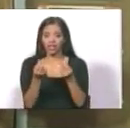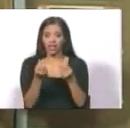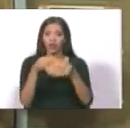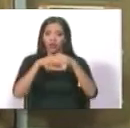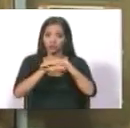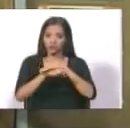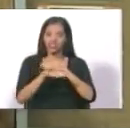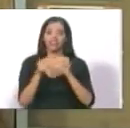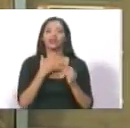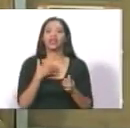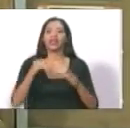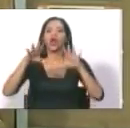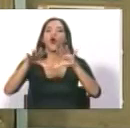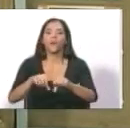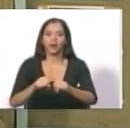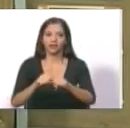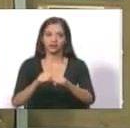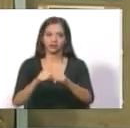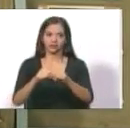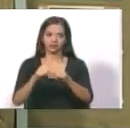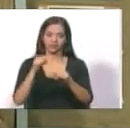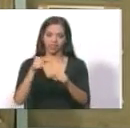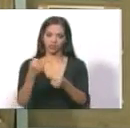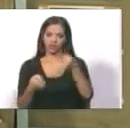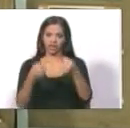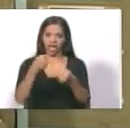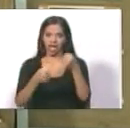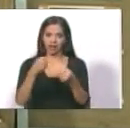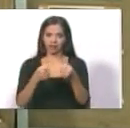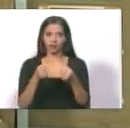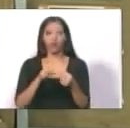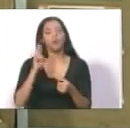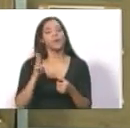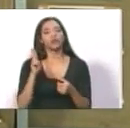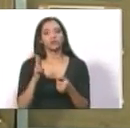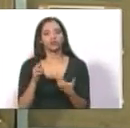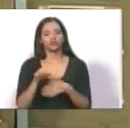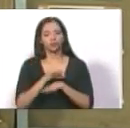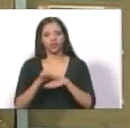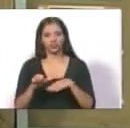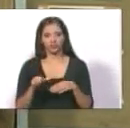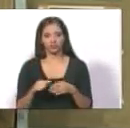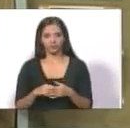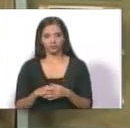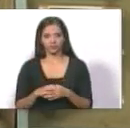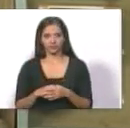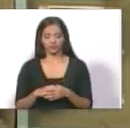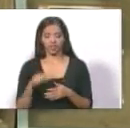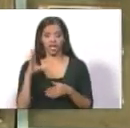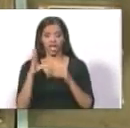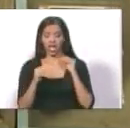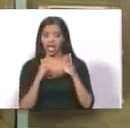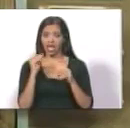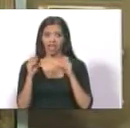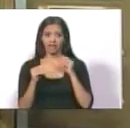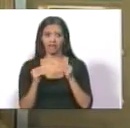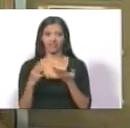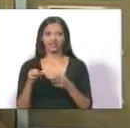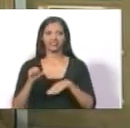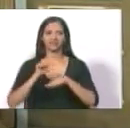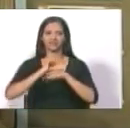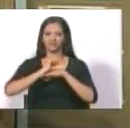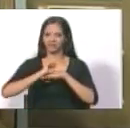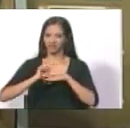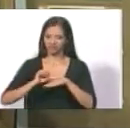querían apropiarse de esos vehículos para utilizarlos en su operación. Hablan allí de la eliminación de